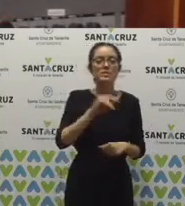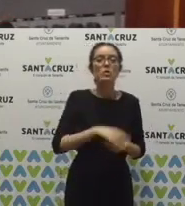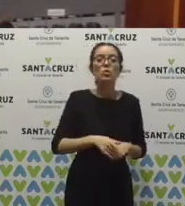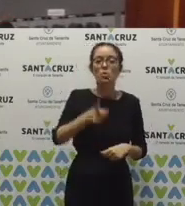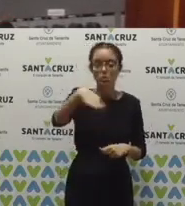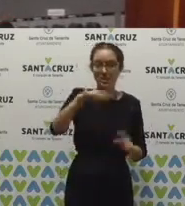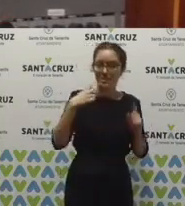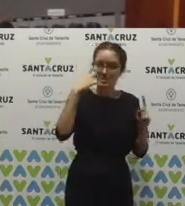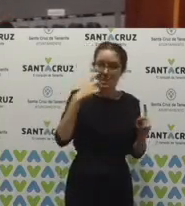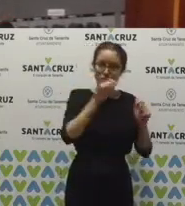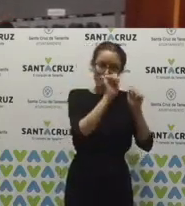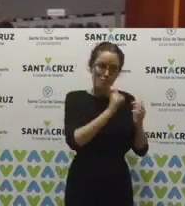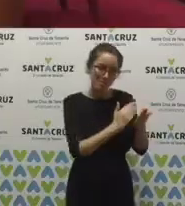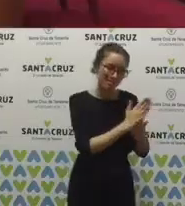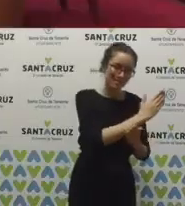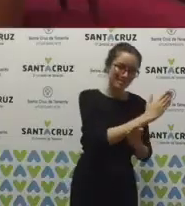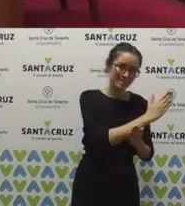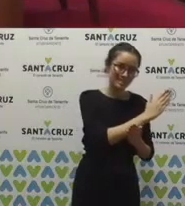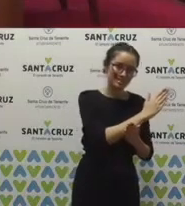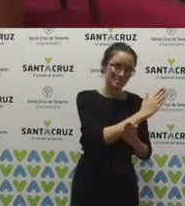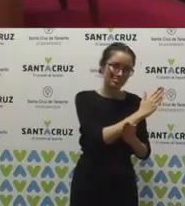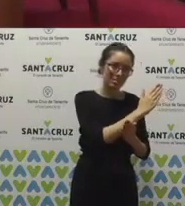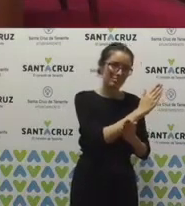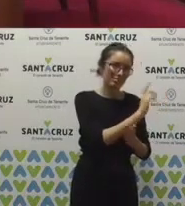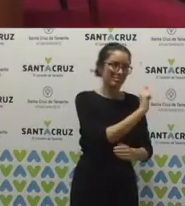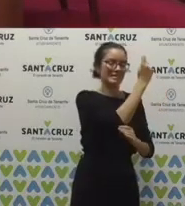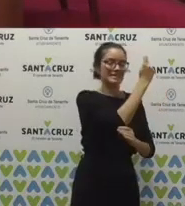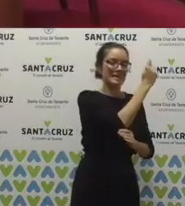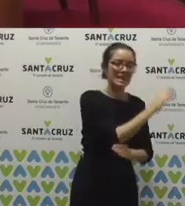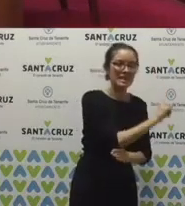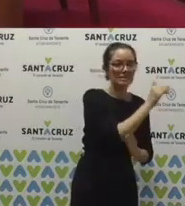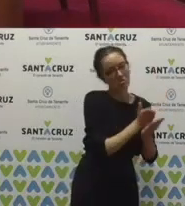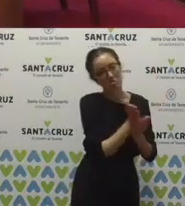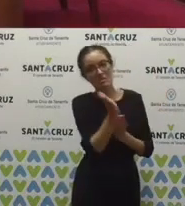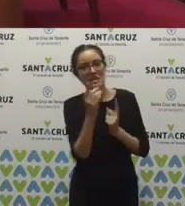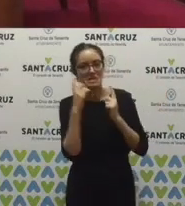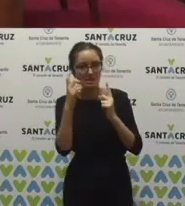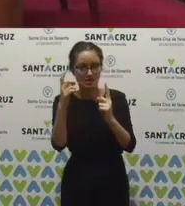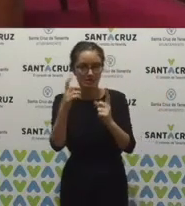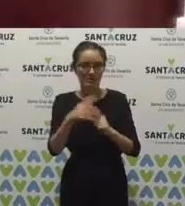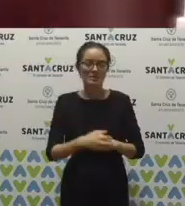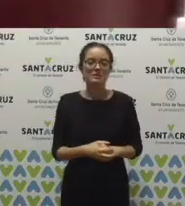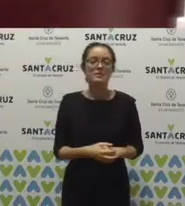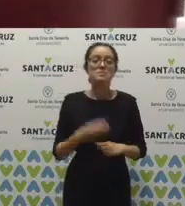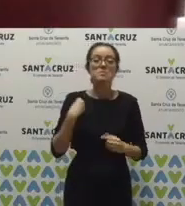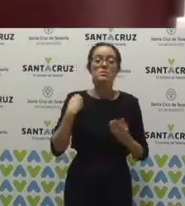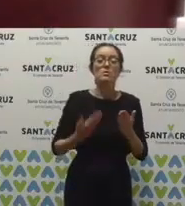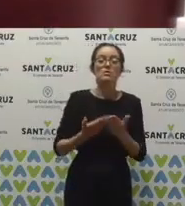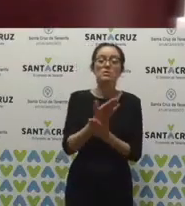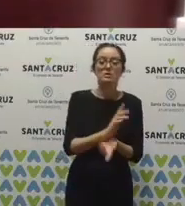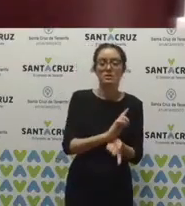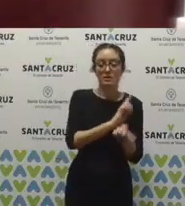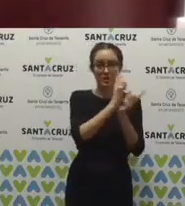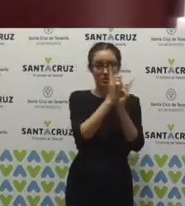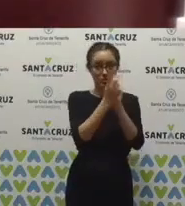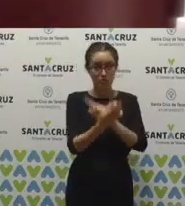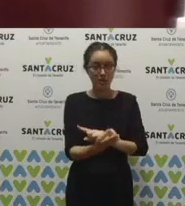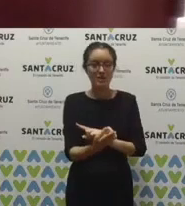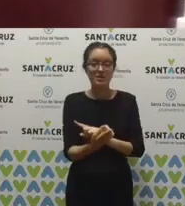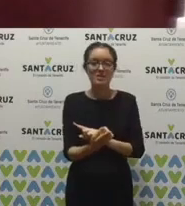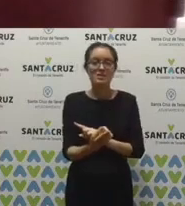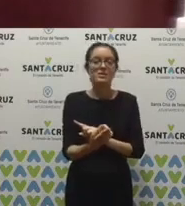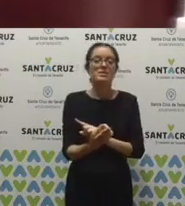intentaron de una forma y no lo consiguieron y se van a la otra es decir las transaccionales que es sobre enmiendas